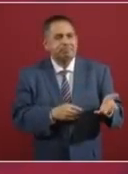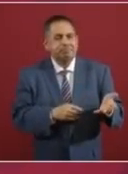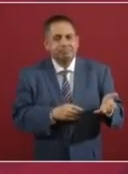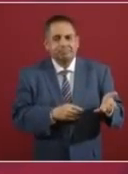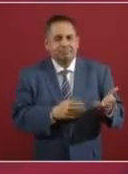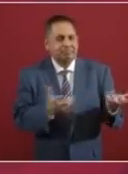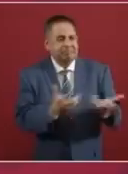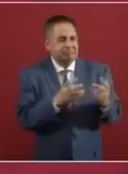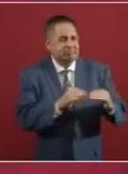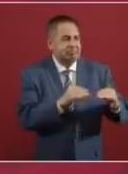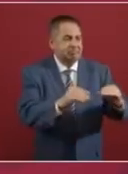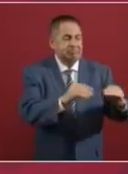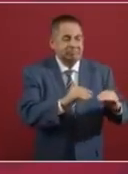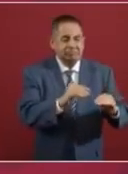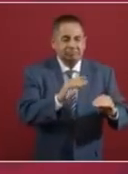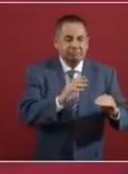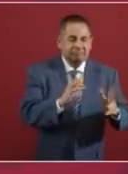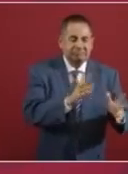actividades,